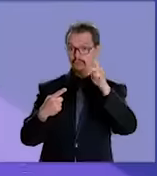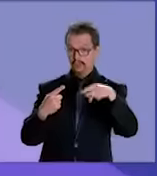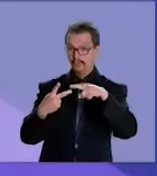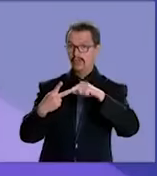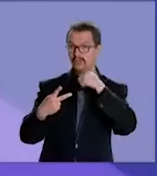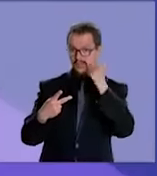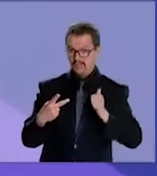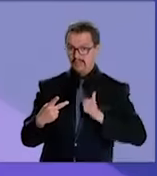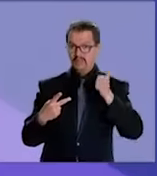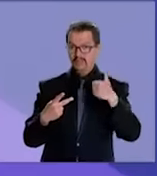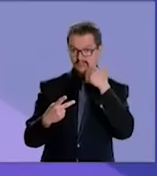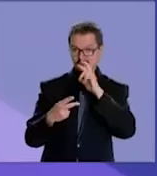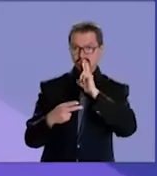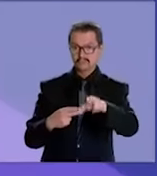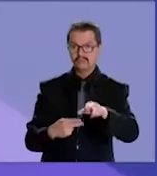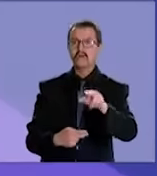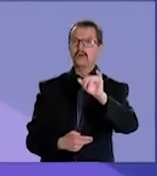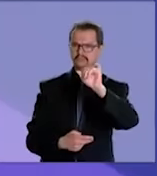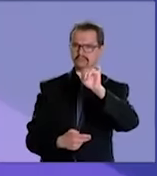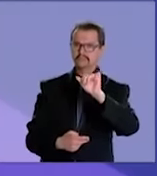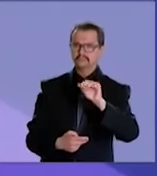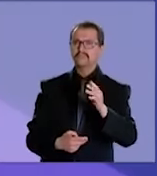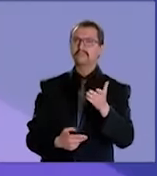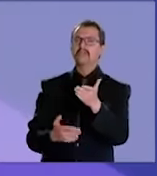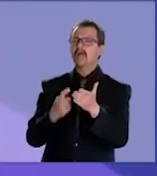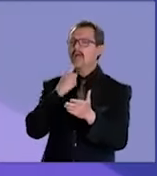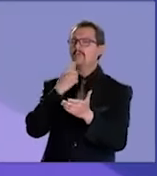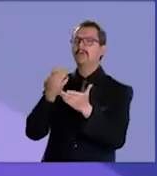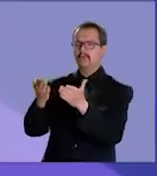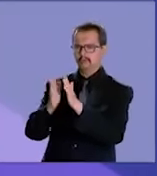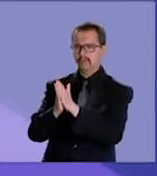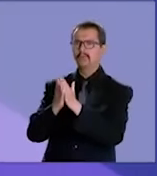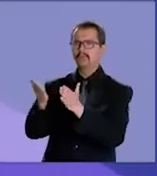Andrés, dale un abrazo a Mid. Dáselo.